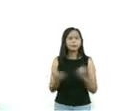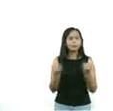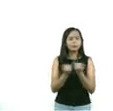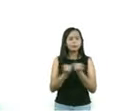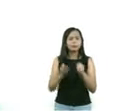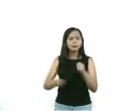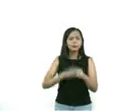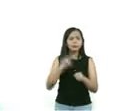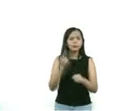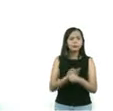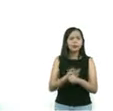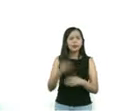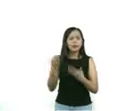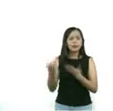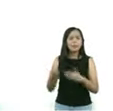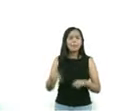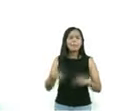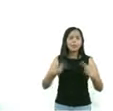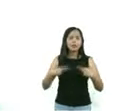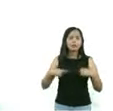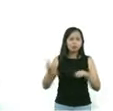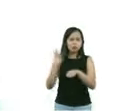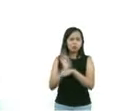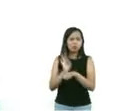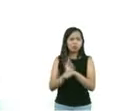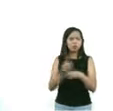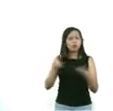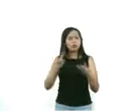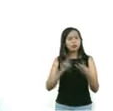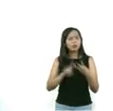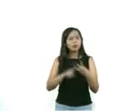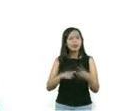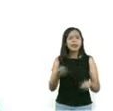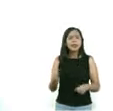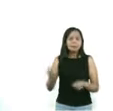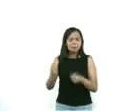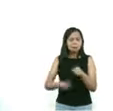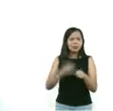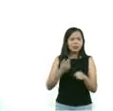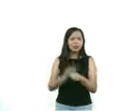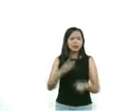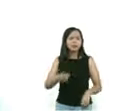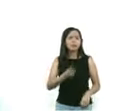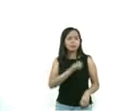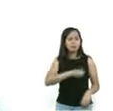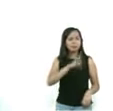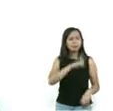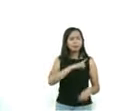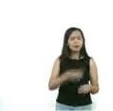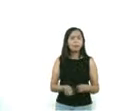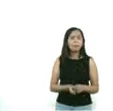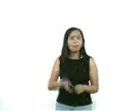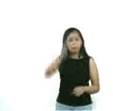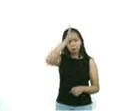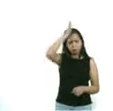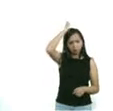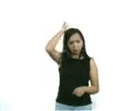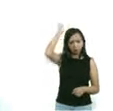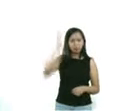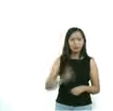y Protección Civil, la Secretaría de Salud, la Secretaría de Obras y Servicios, el Cuerpo de Bomberos,